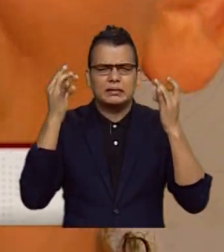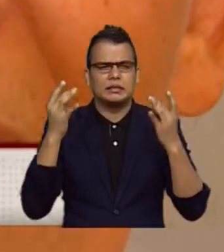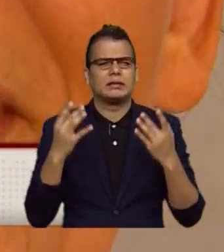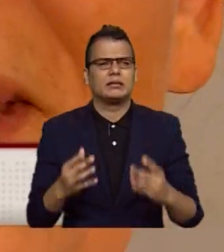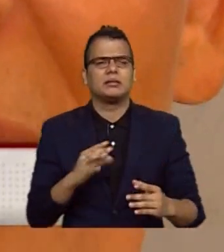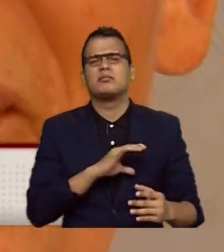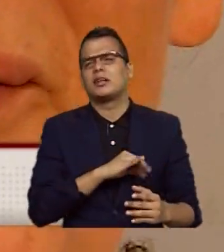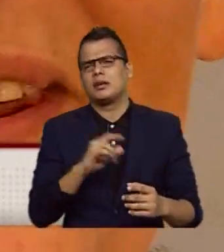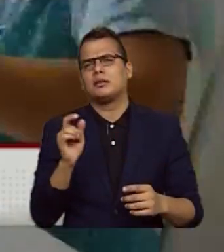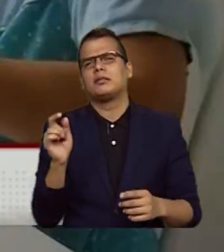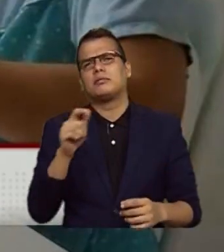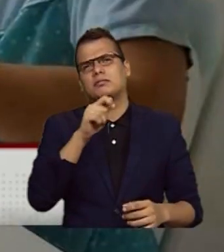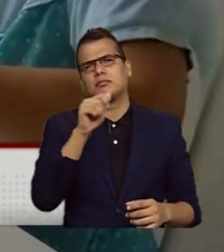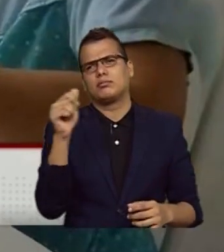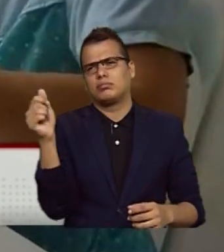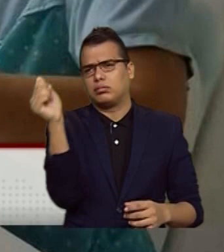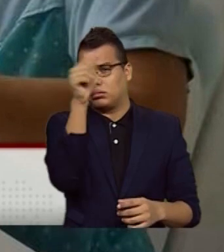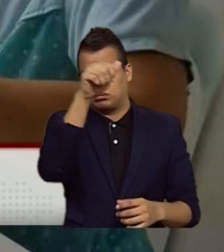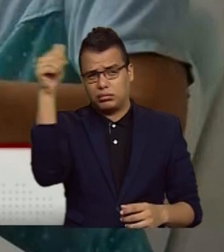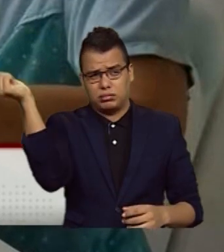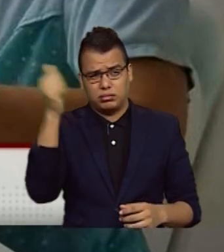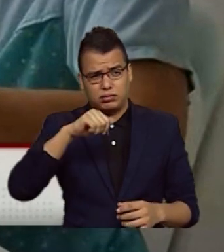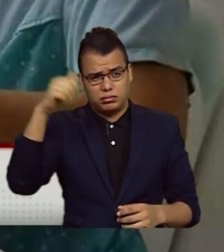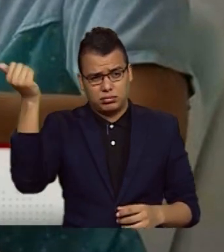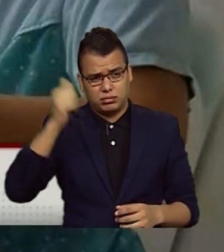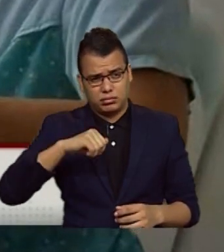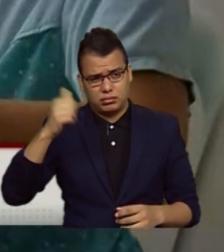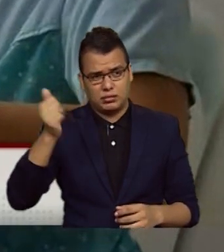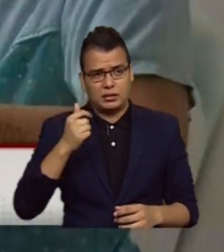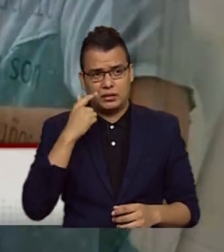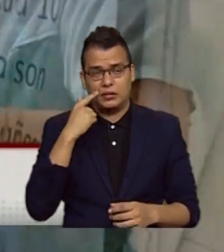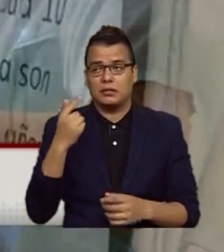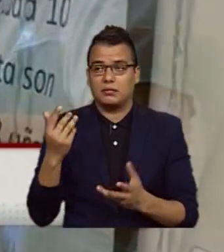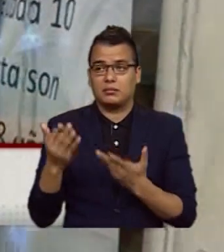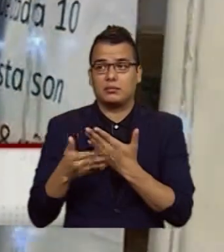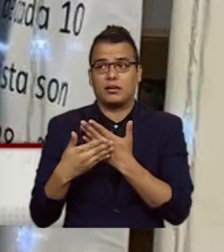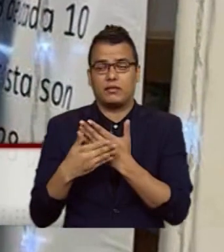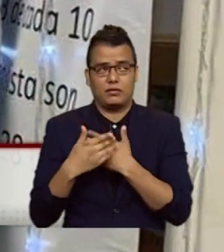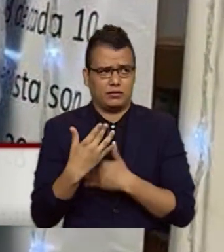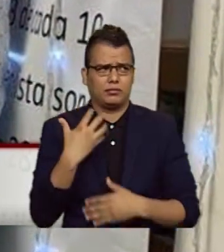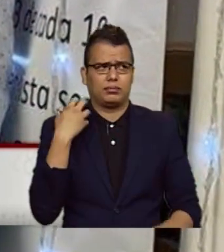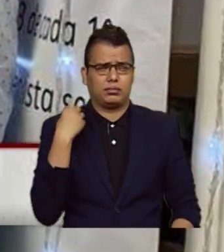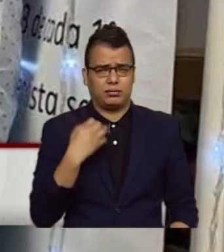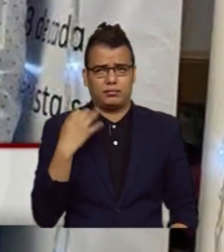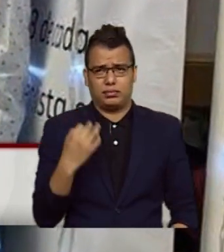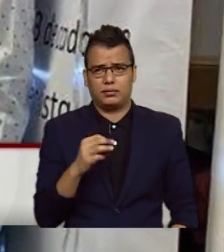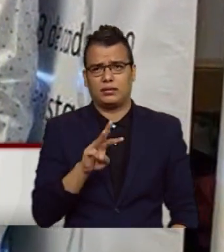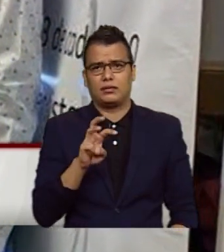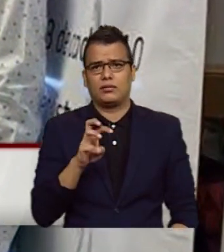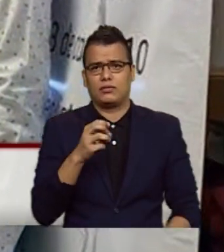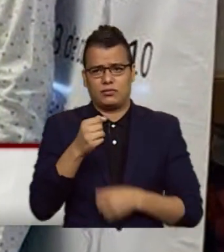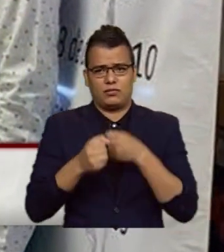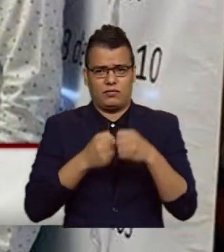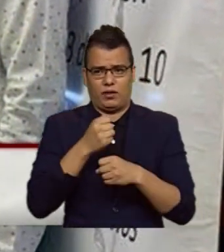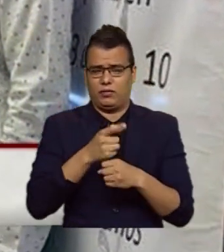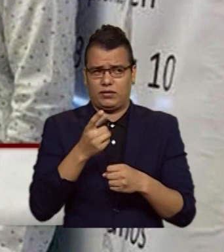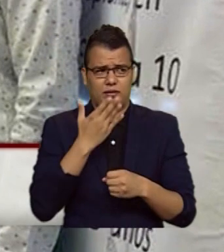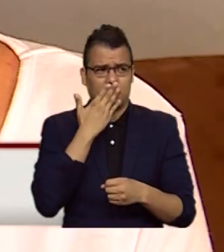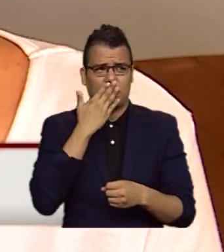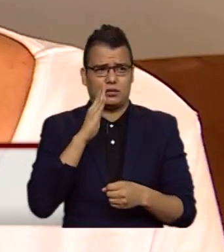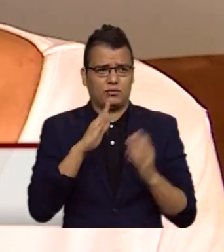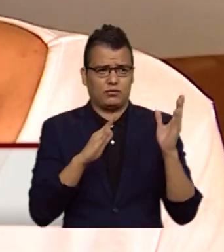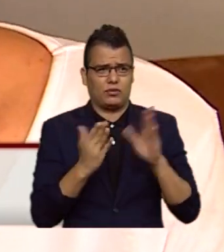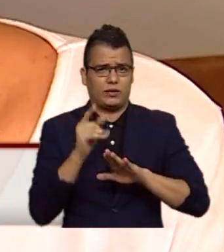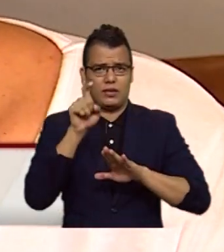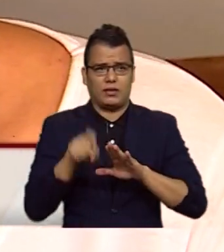dolores persistiendo. Y que hacía 38 años yo debía haber muerto. Entonces yo decía, pero carambas, ¿cómo